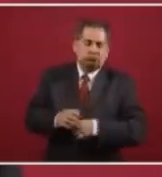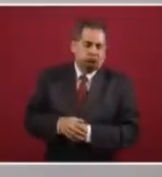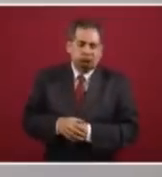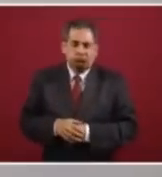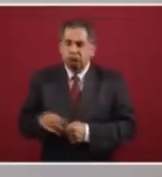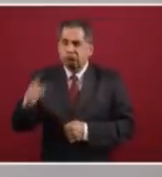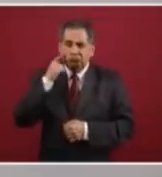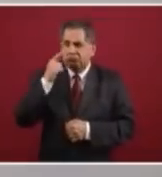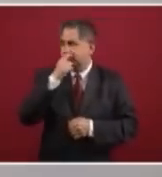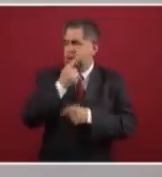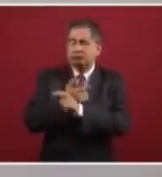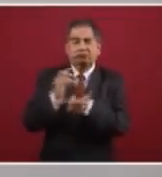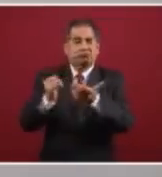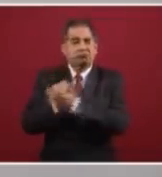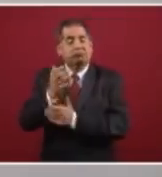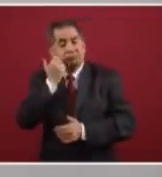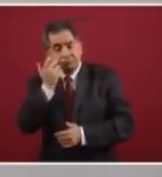democracia.